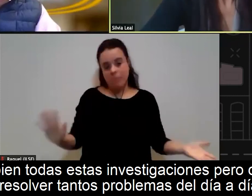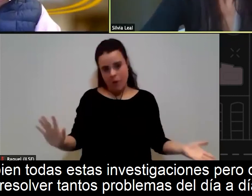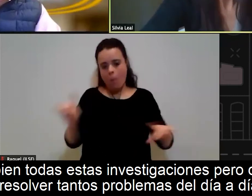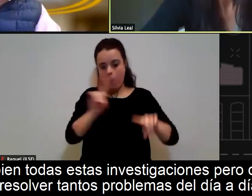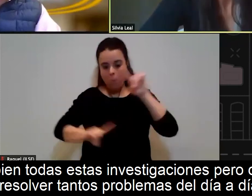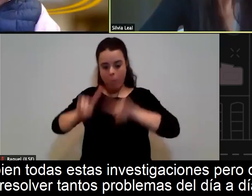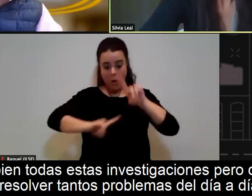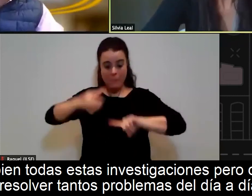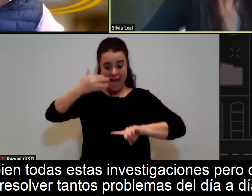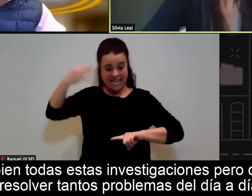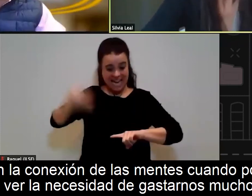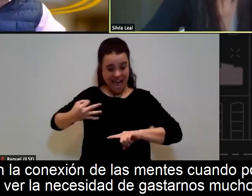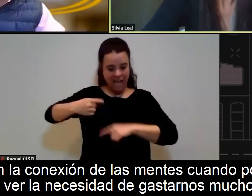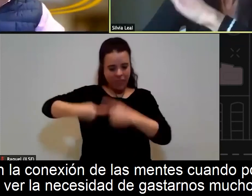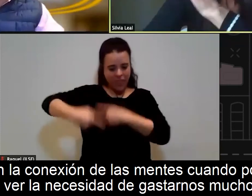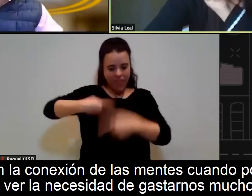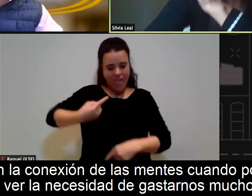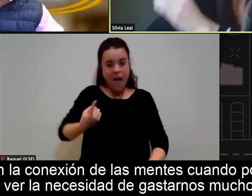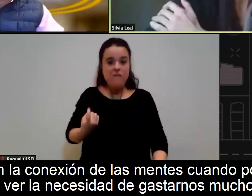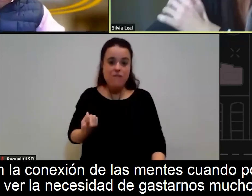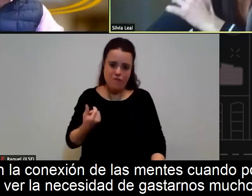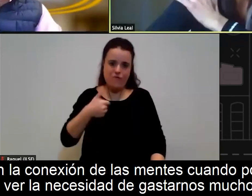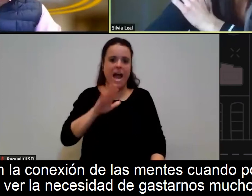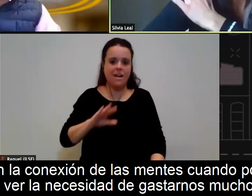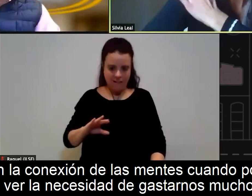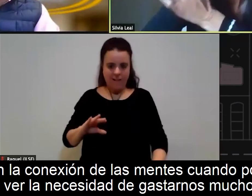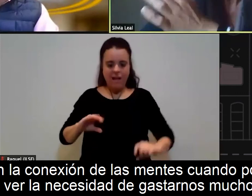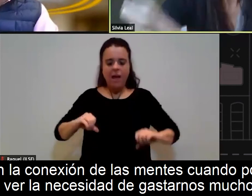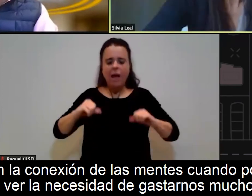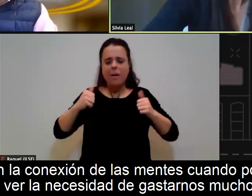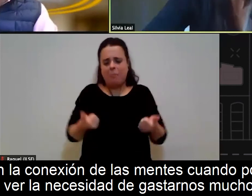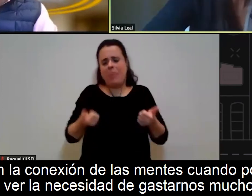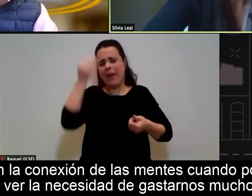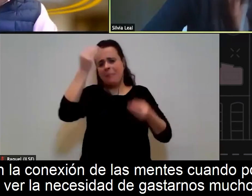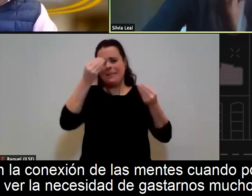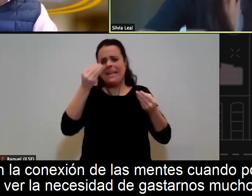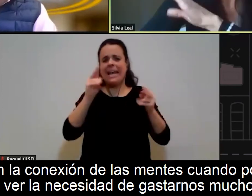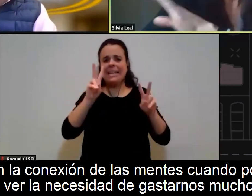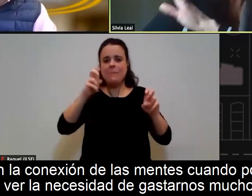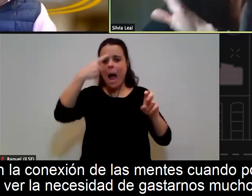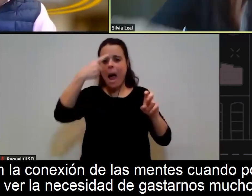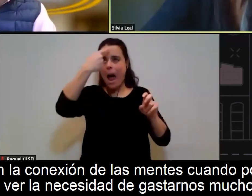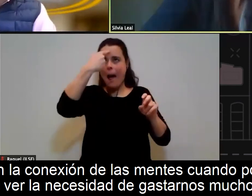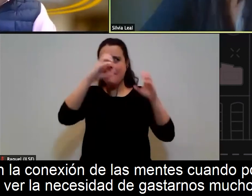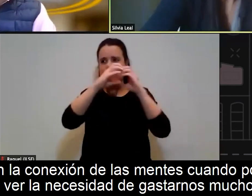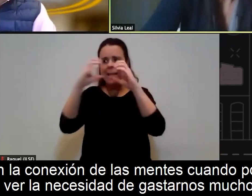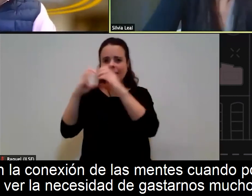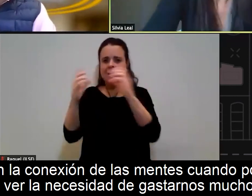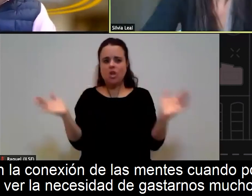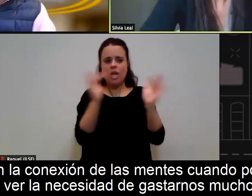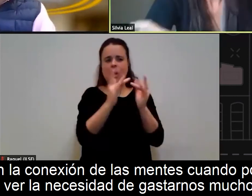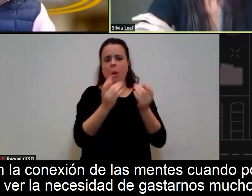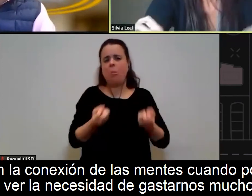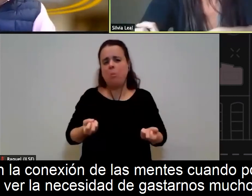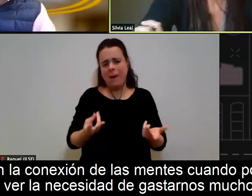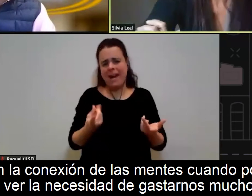problemas del día a día complejos, a mí empezar a pensar en la conexión de las mentes cuando podemos hablar, no termino de ver yo la necesidad de gastar